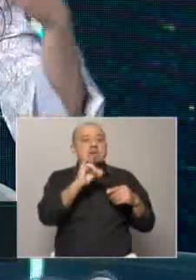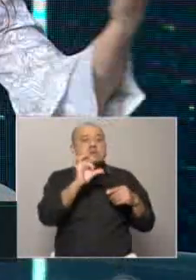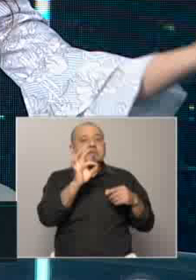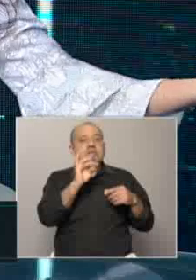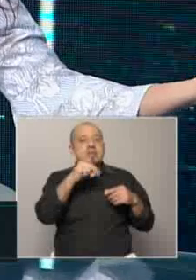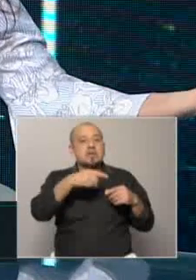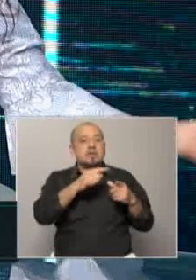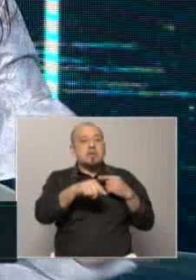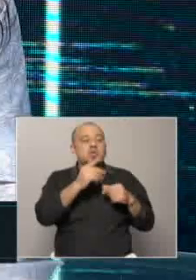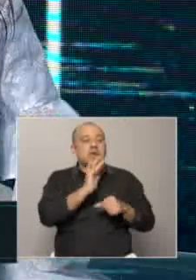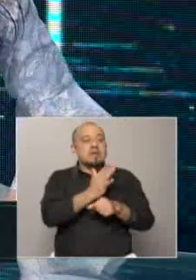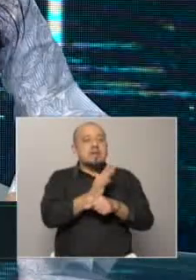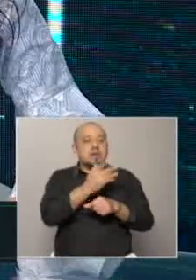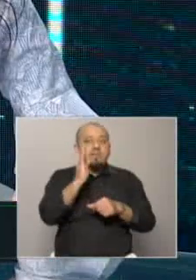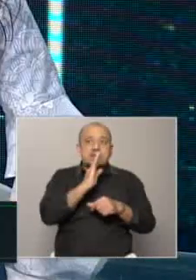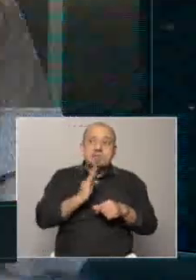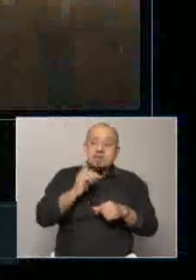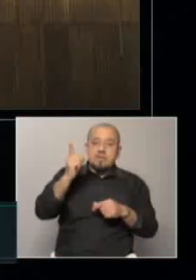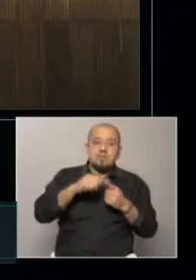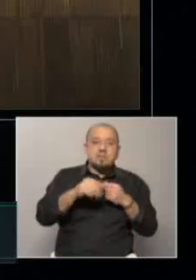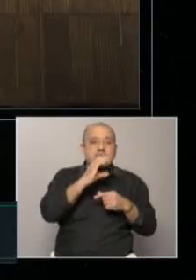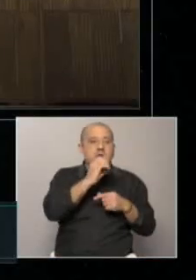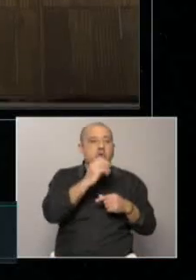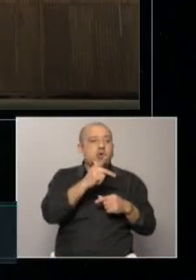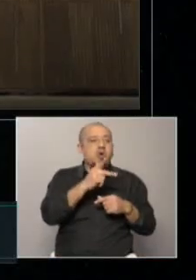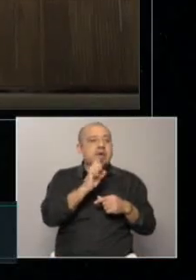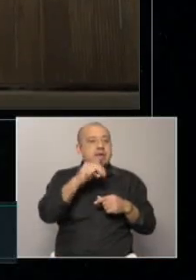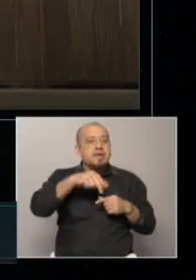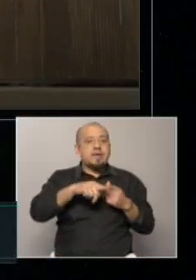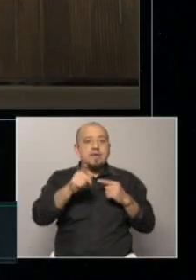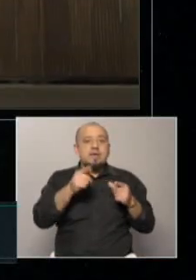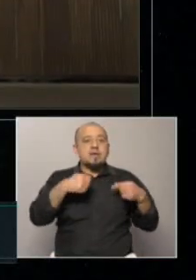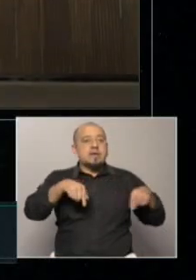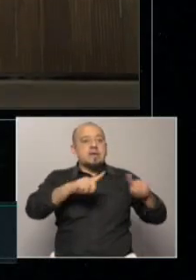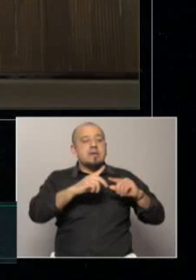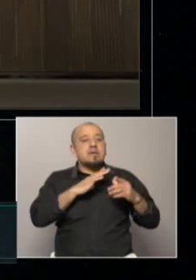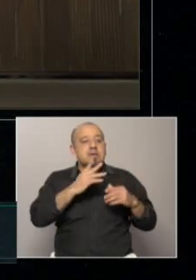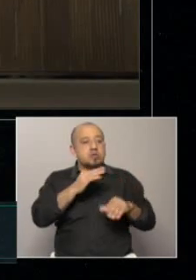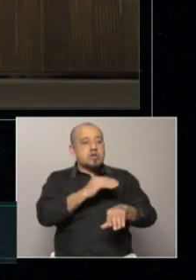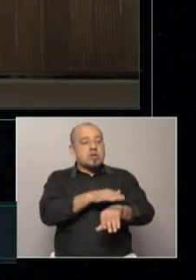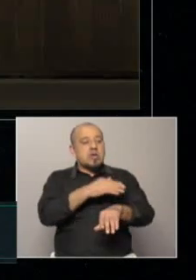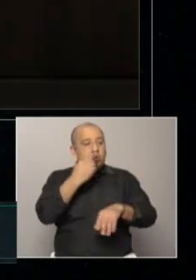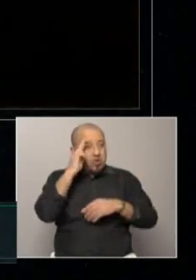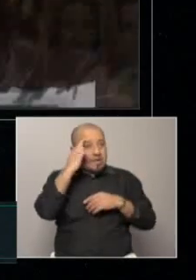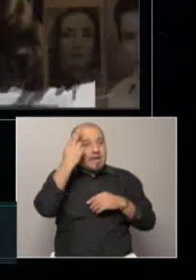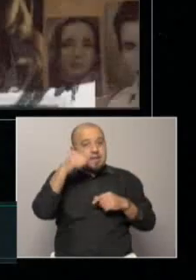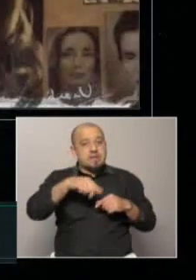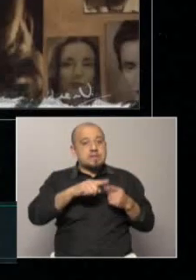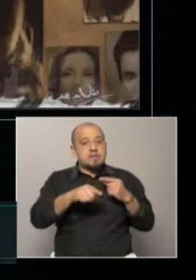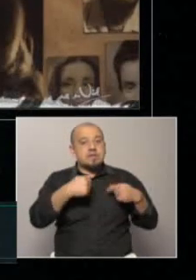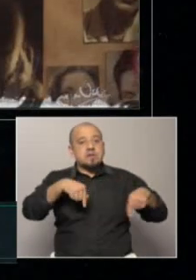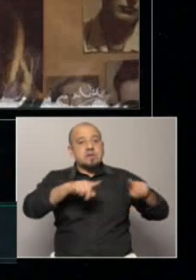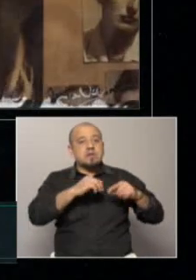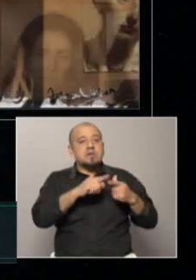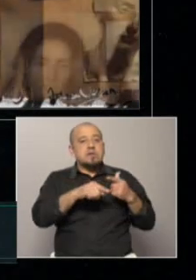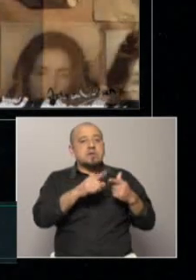Villamil, una actriz brasileña que se llama Paula Cohen, que hace una obra de teatro en San Pablo que se llama Las Orientales, que es sobre Idea Vilariño, Marosa